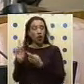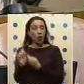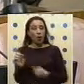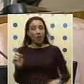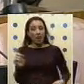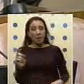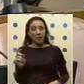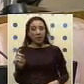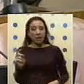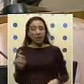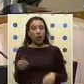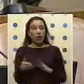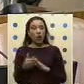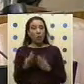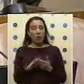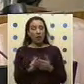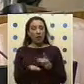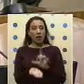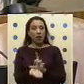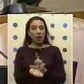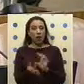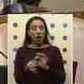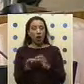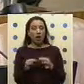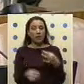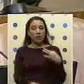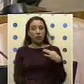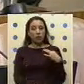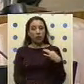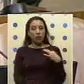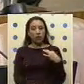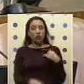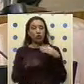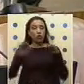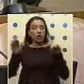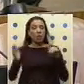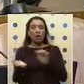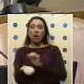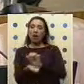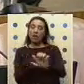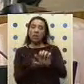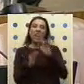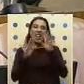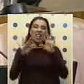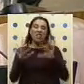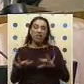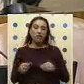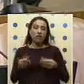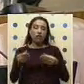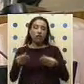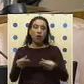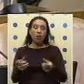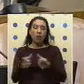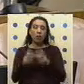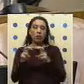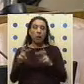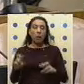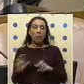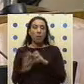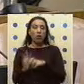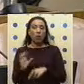gubernamentales, comunidades locales y organizaciones ciudadanas, llamo a rechazar el informe de la Comisión Investigadora del proyecto